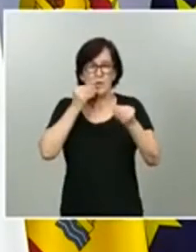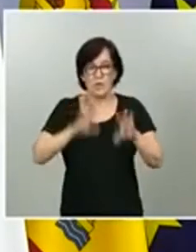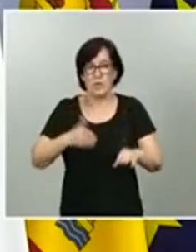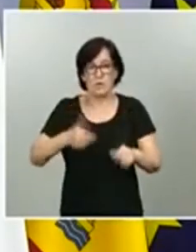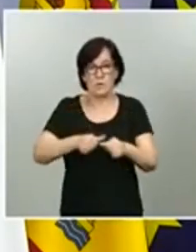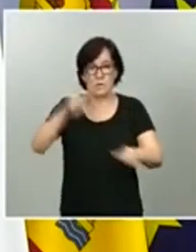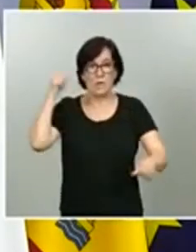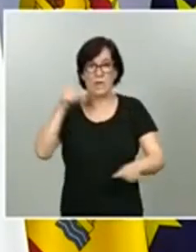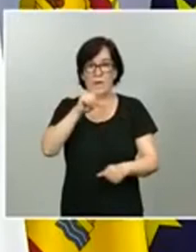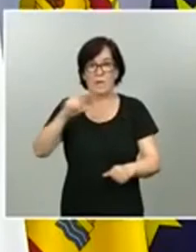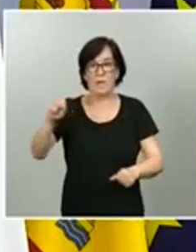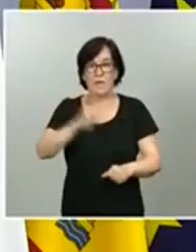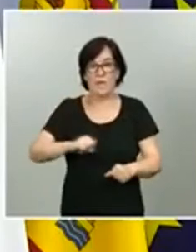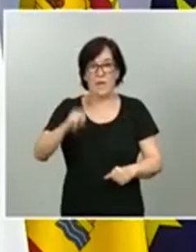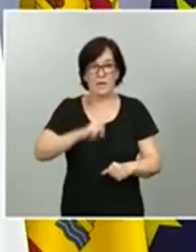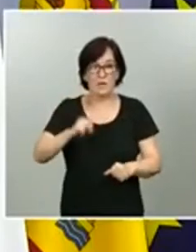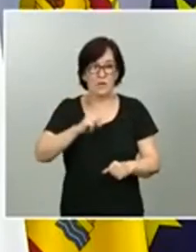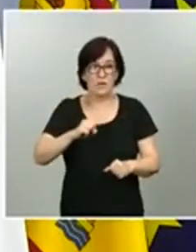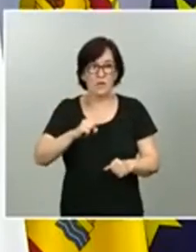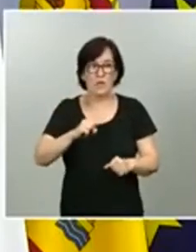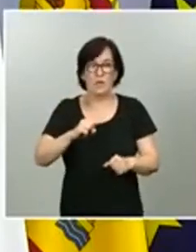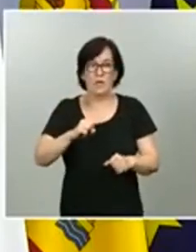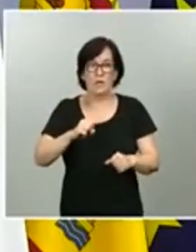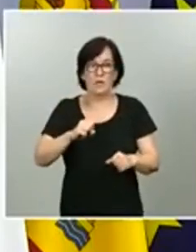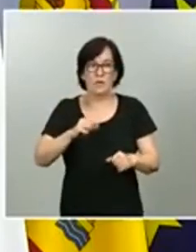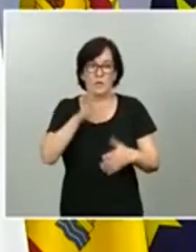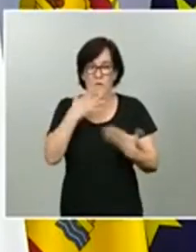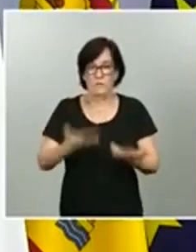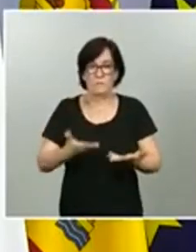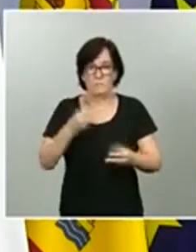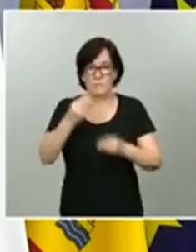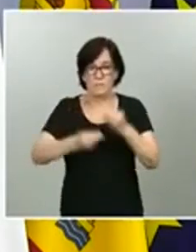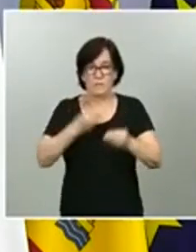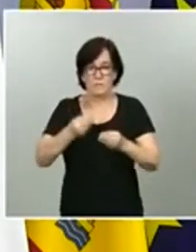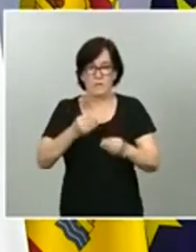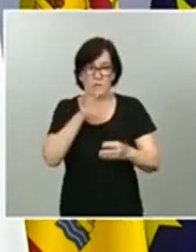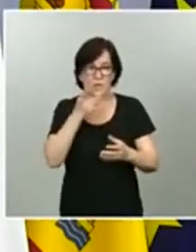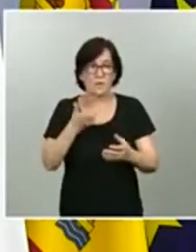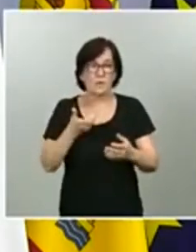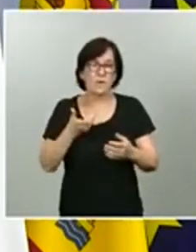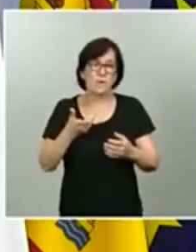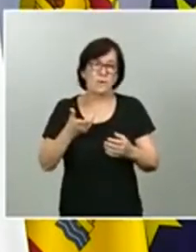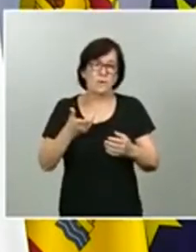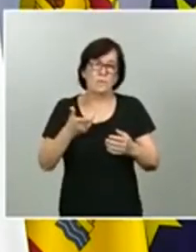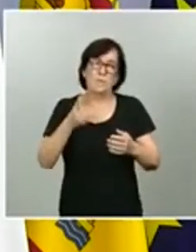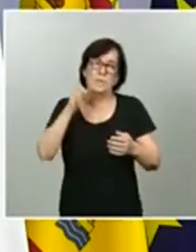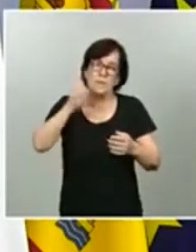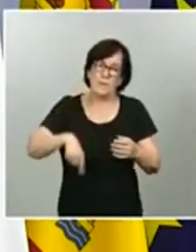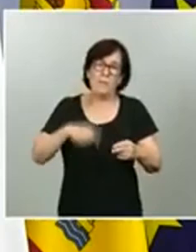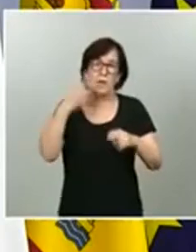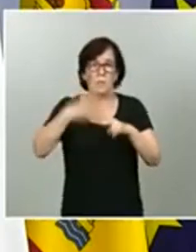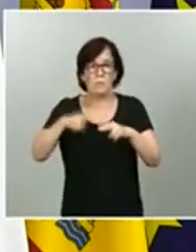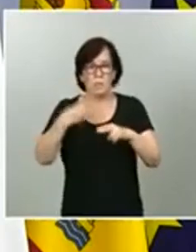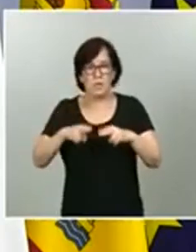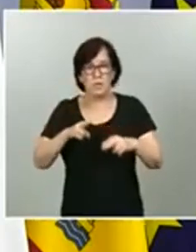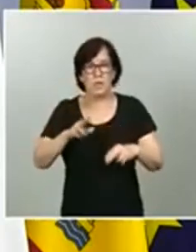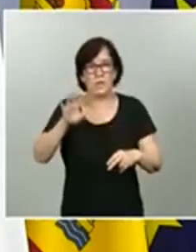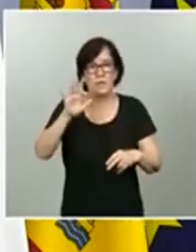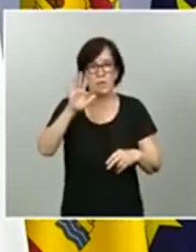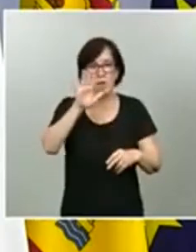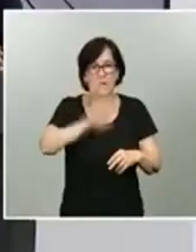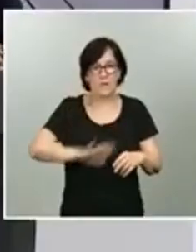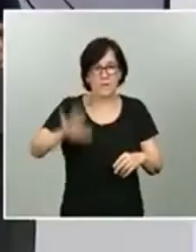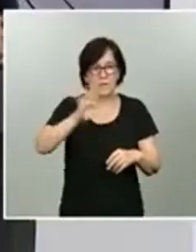de la humanidad, desde un punto de vista común. Lo he dicho en muchas ocasiones, también para la política nacional, sirve para la política